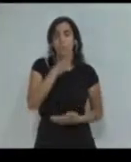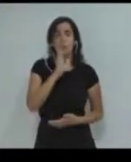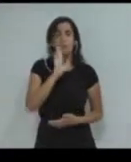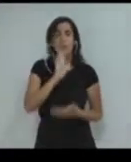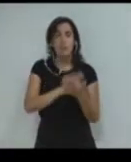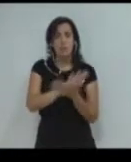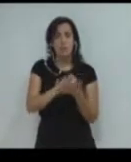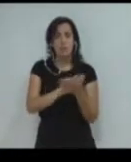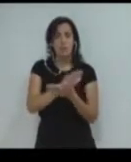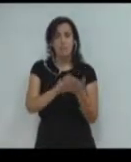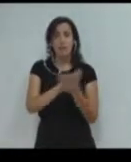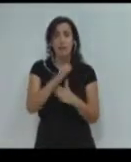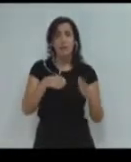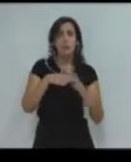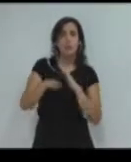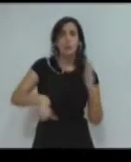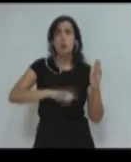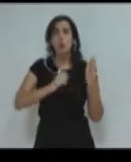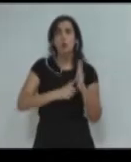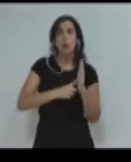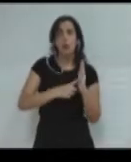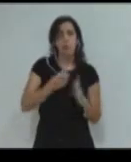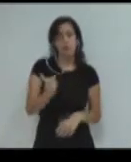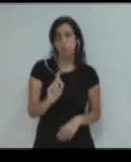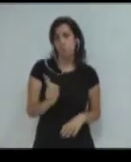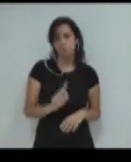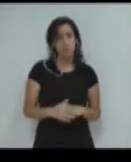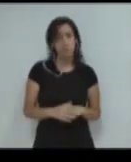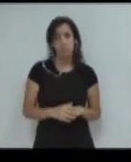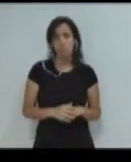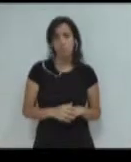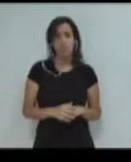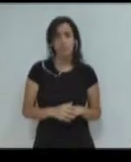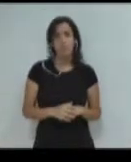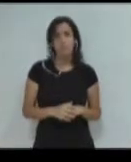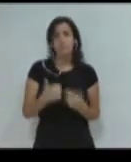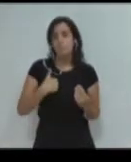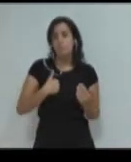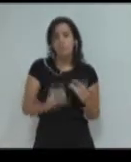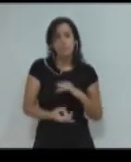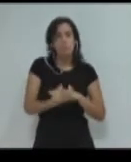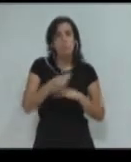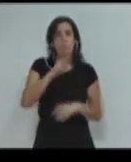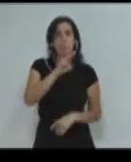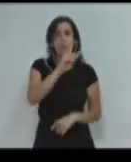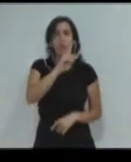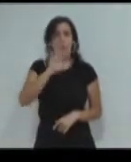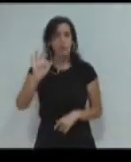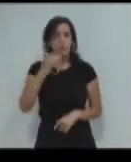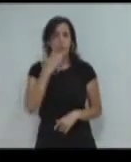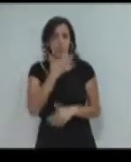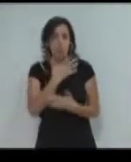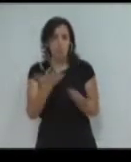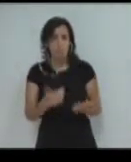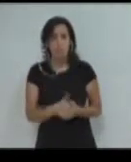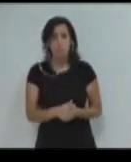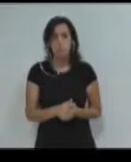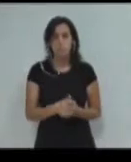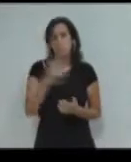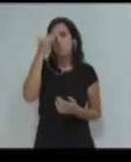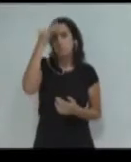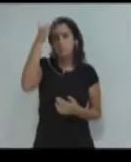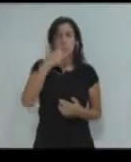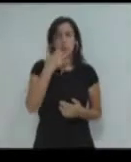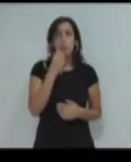antes que la accesibilidad nunca es absoluta. Yo hago un PDF, mira, podemos coger un